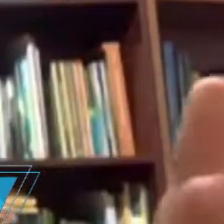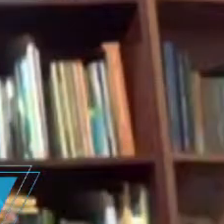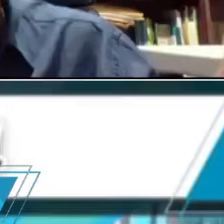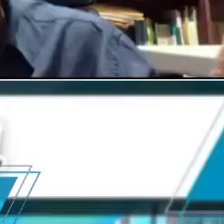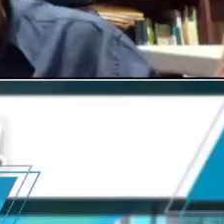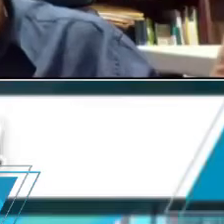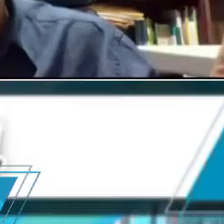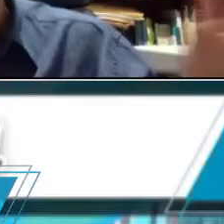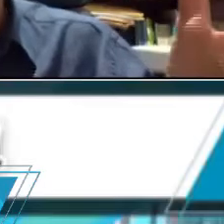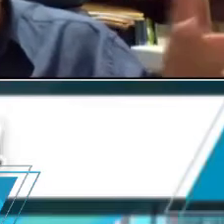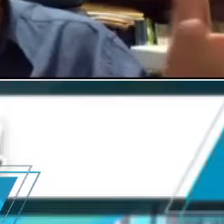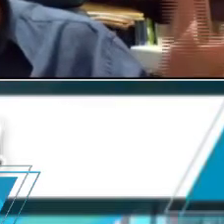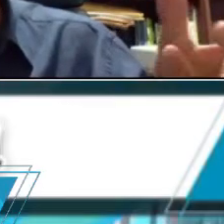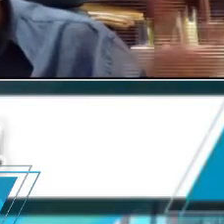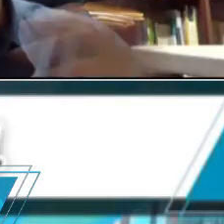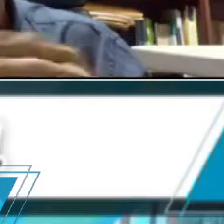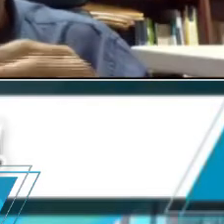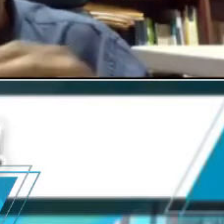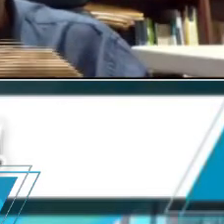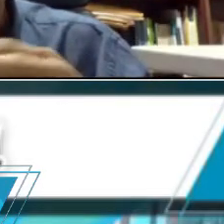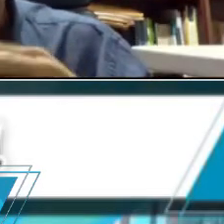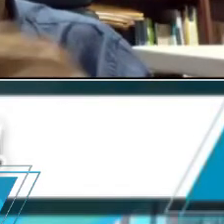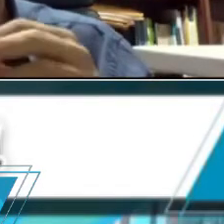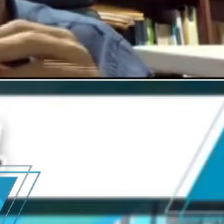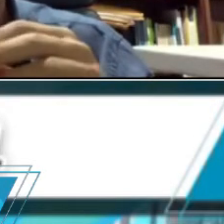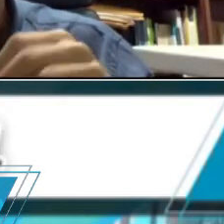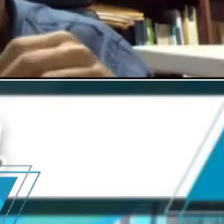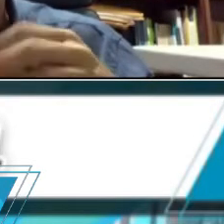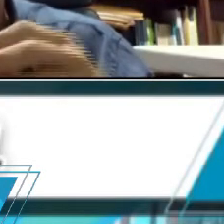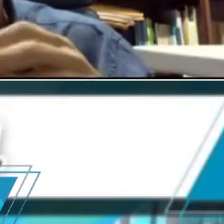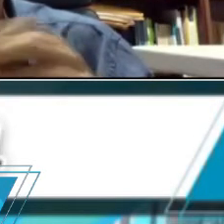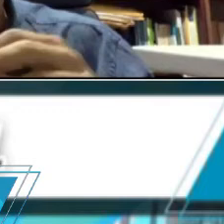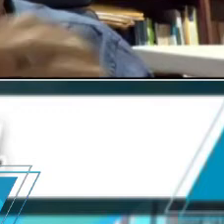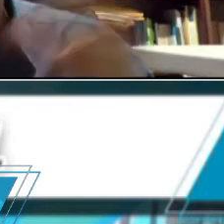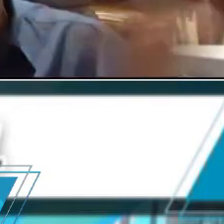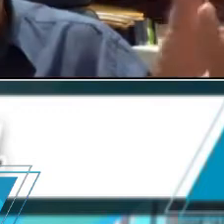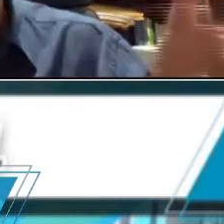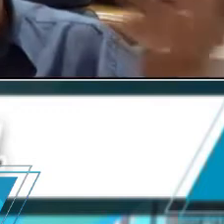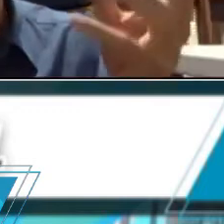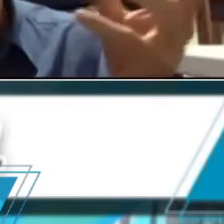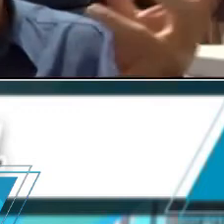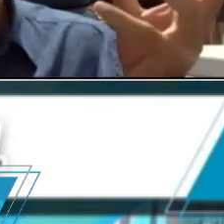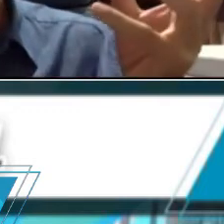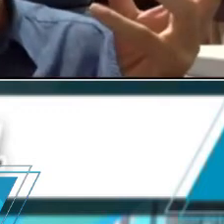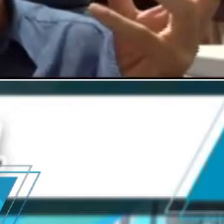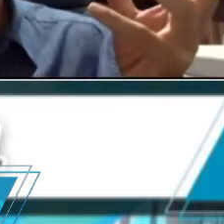un pasaje de autobús, deberíamos de estar más, en este caso, con usos electrónicos.